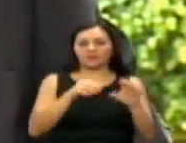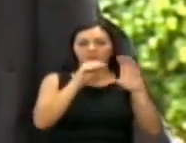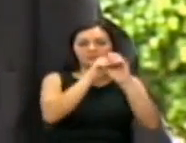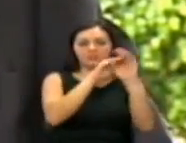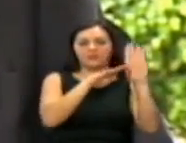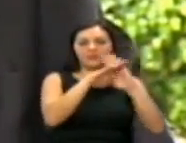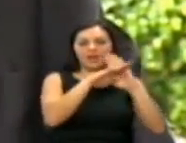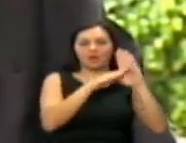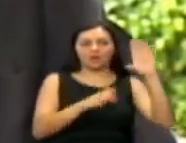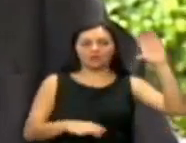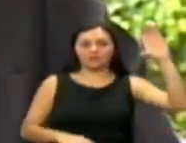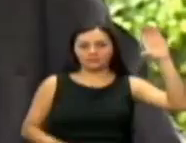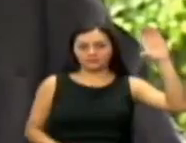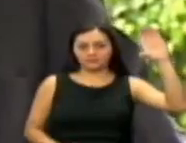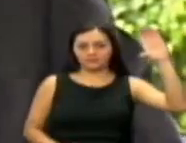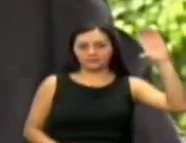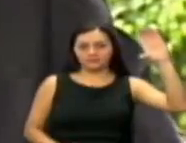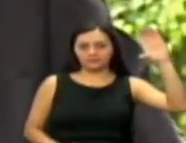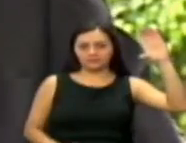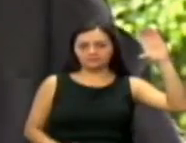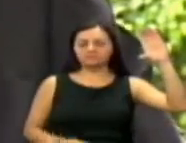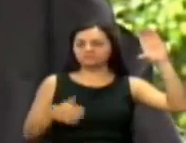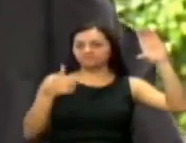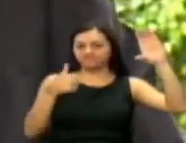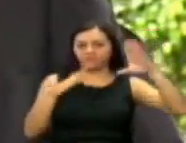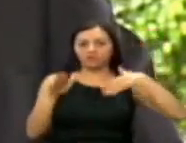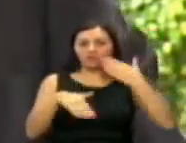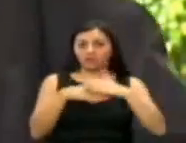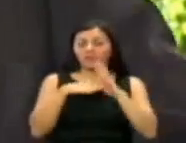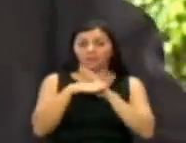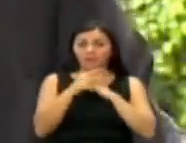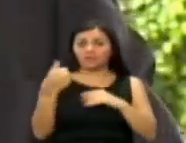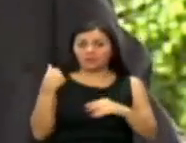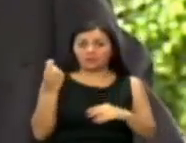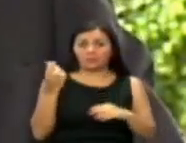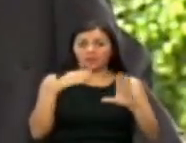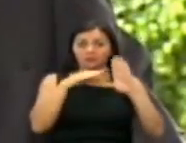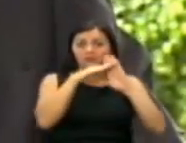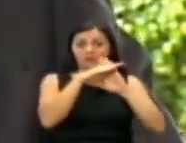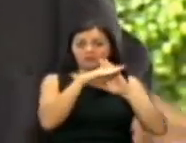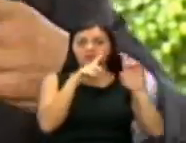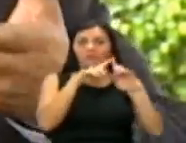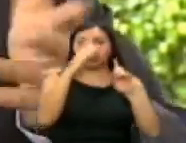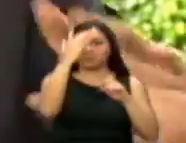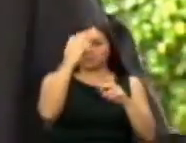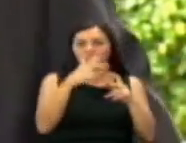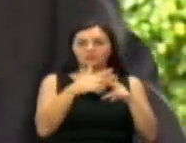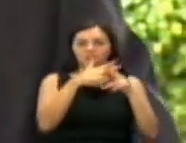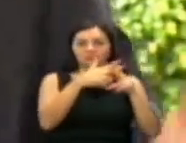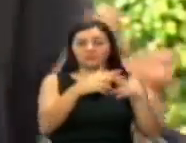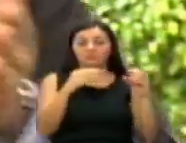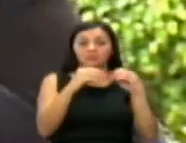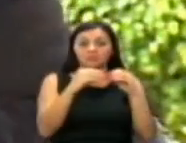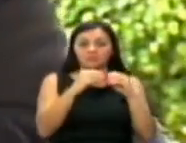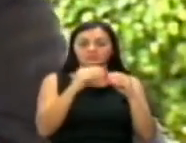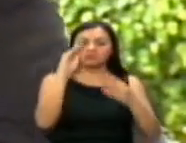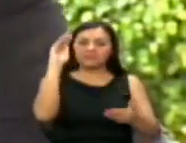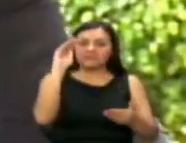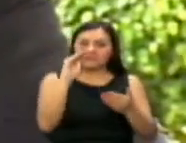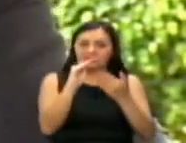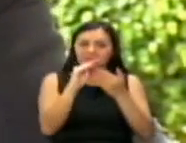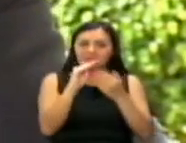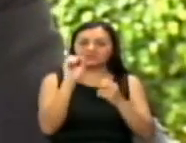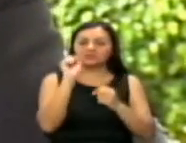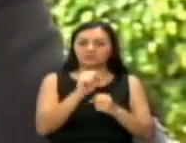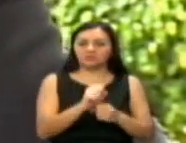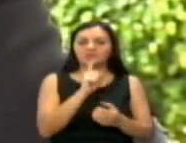eso le puedo asegurar al pueblo ecuatoriano que está bastante reforzado, los bancos tienen liquidez, por eso han tenido que restringir un poco el crédito para no exponerse demasiado. Eso tiene consecuencias